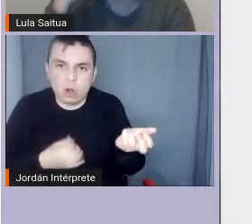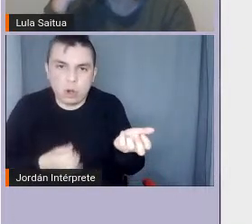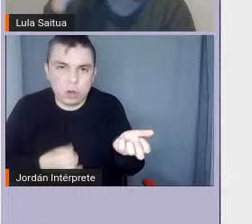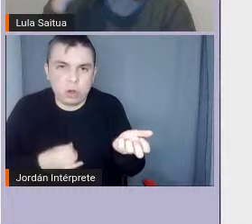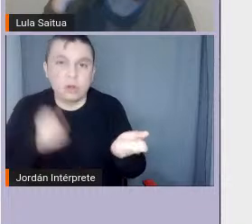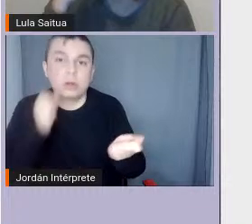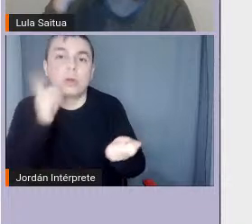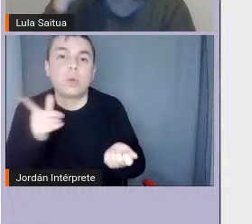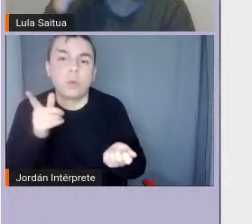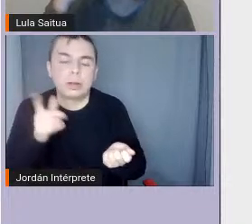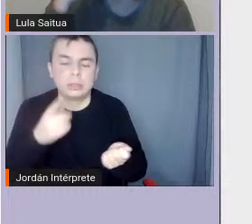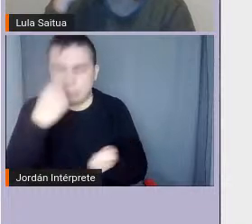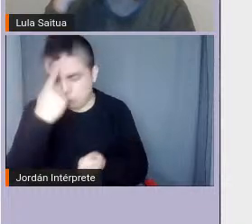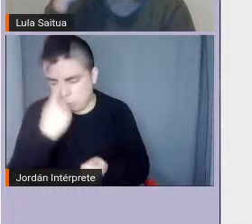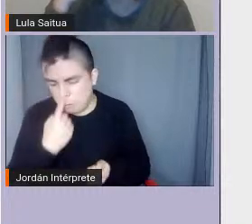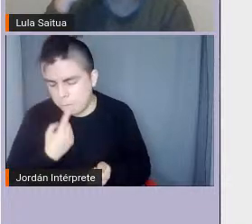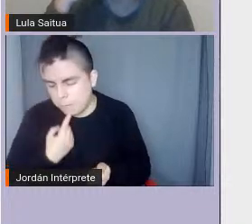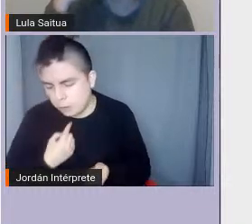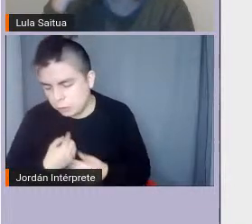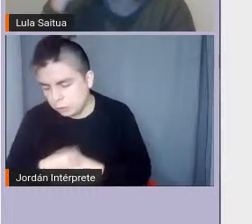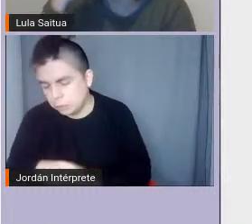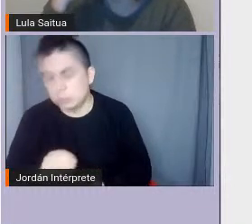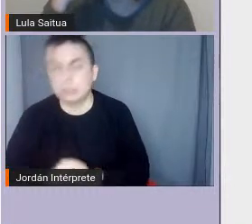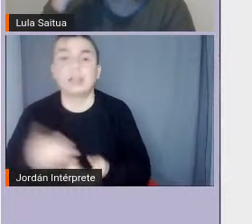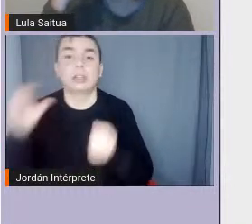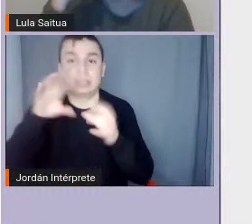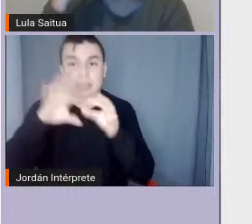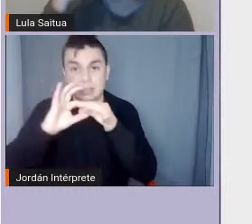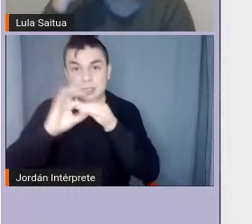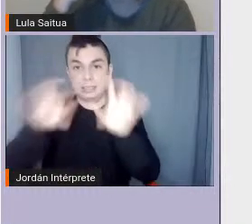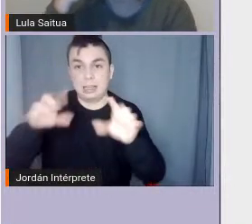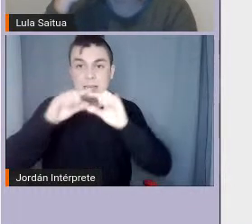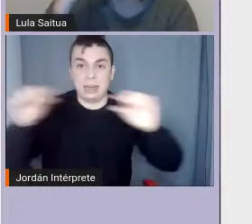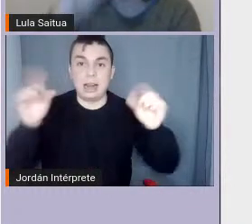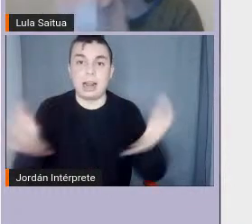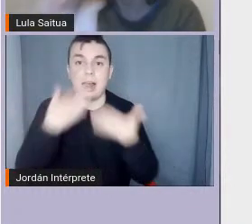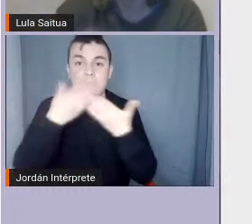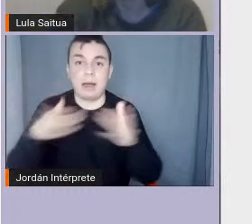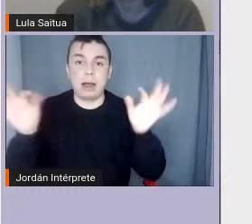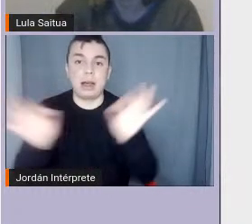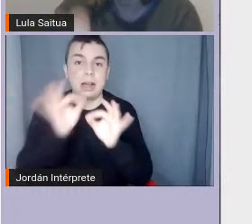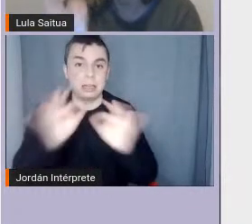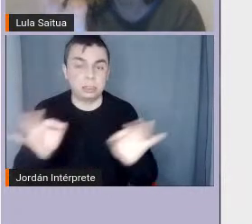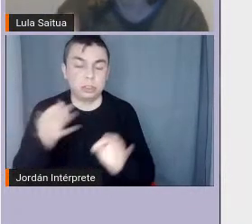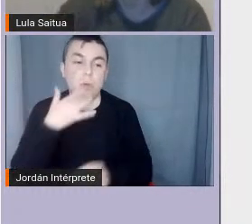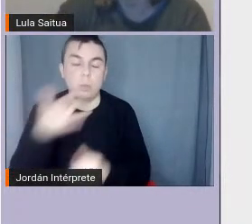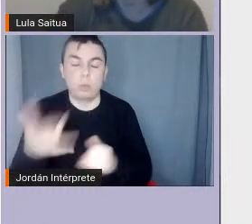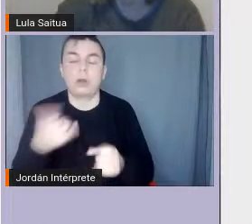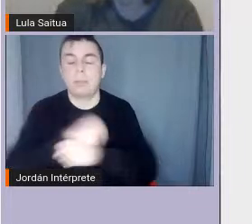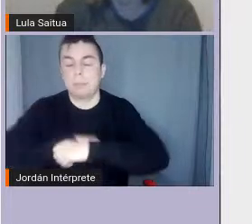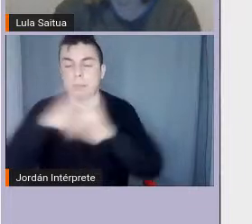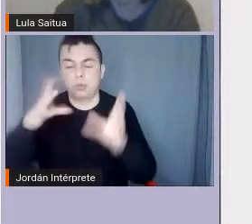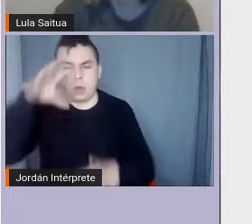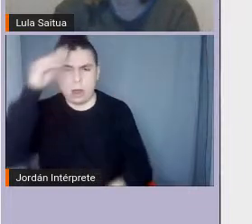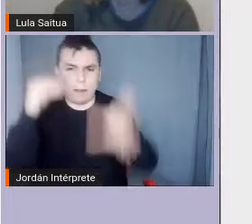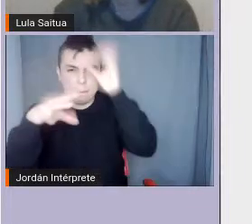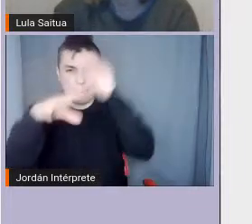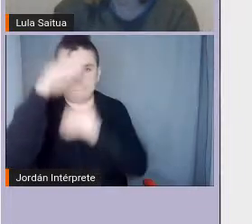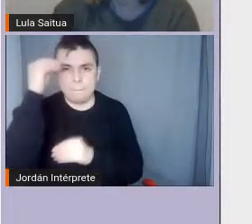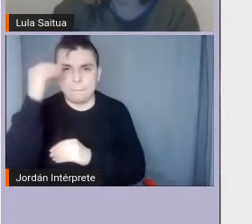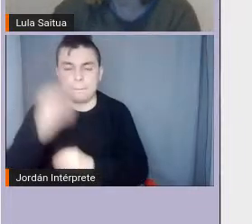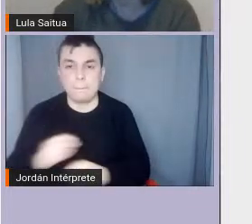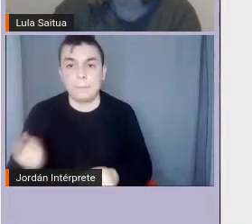la canción como fuente de múltiples aprendizajes. Ahí está, para que la vean un